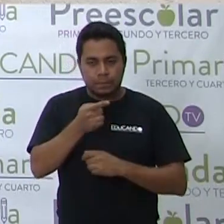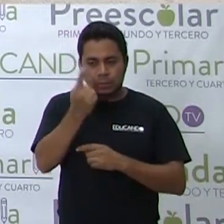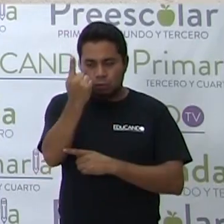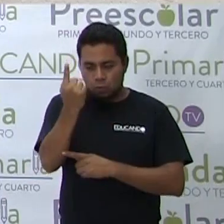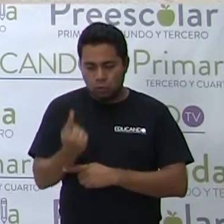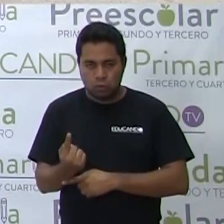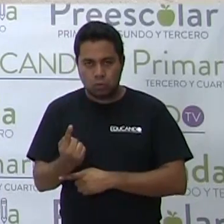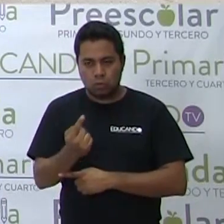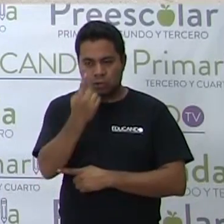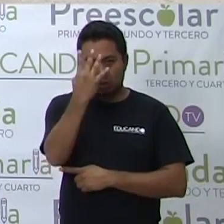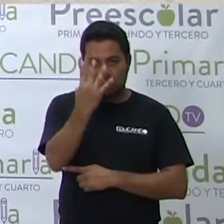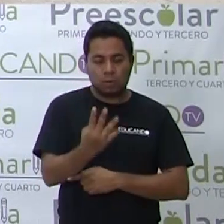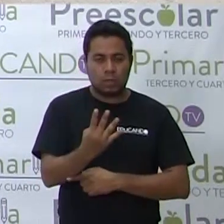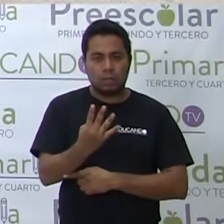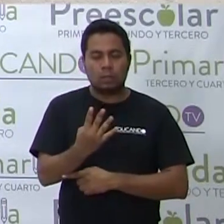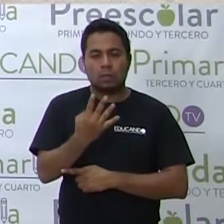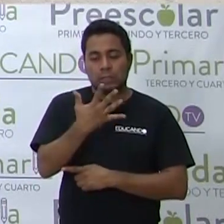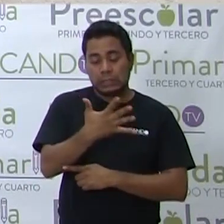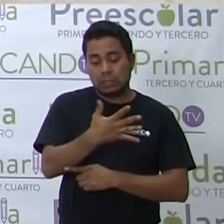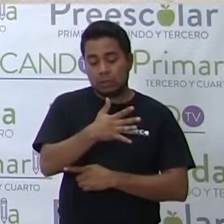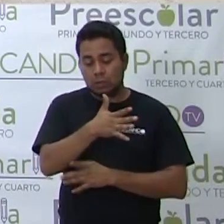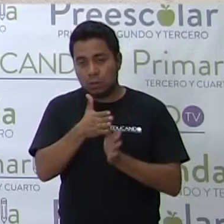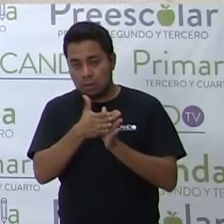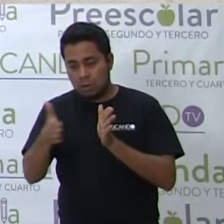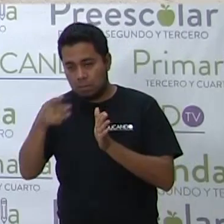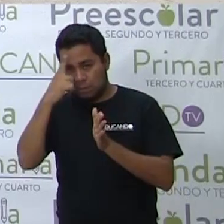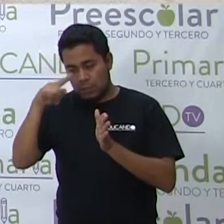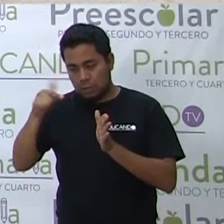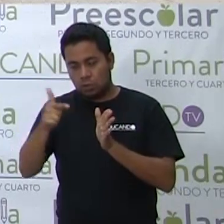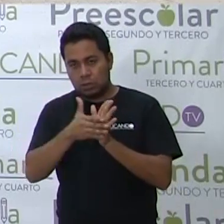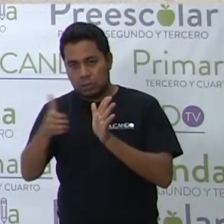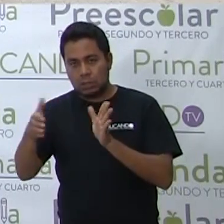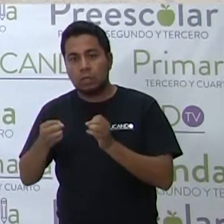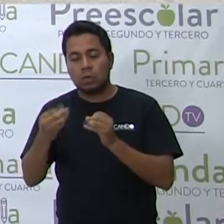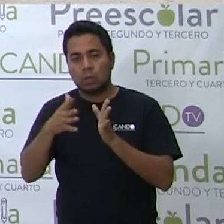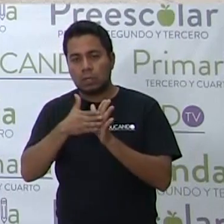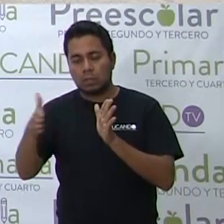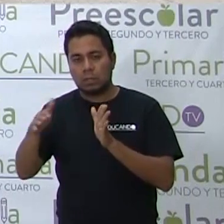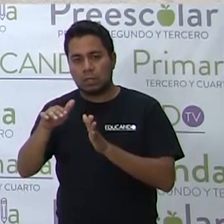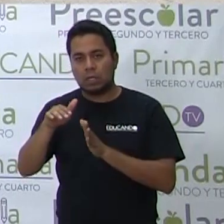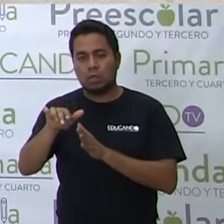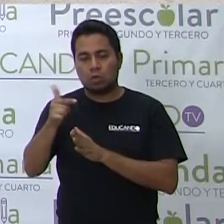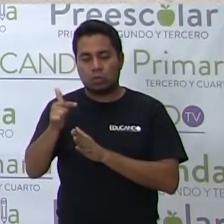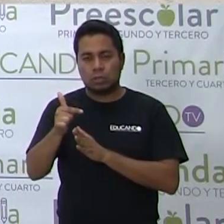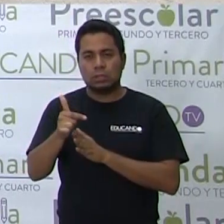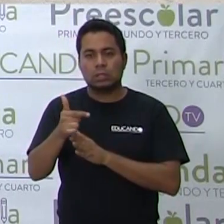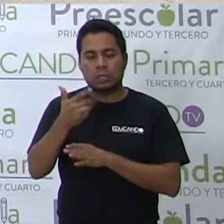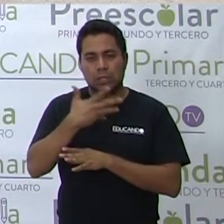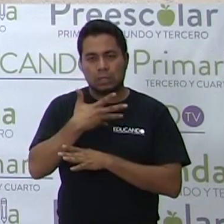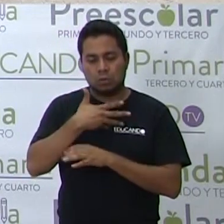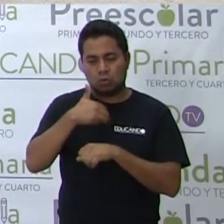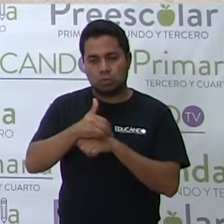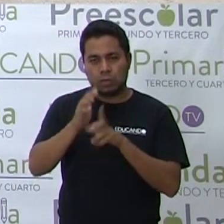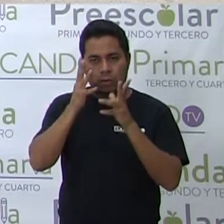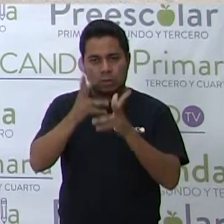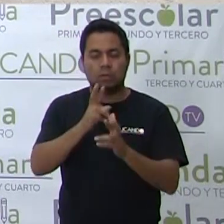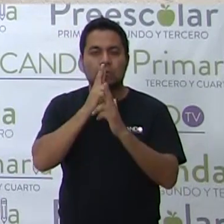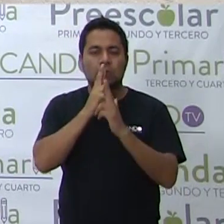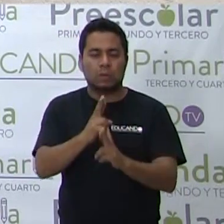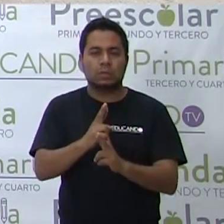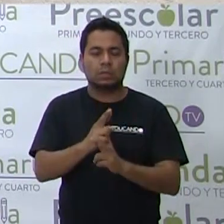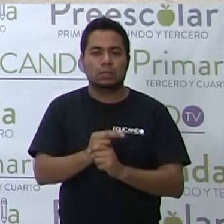1 4 5 para 12 5 6 7 8 9 10 11 12 y me queda el